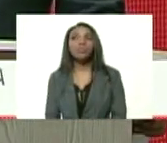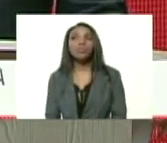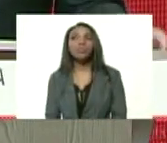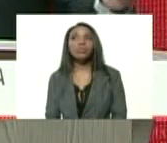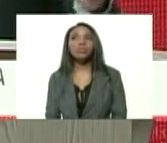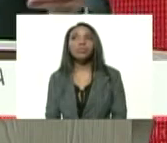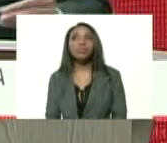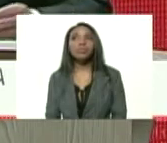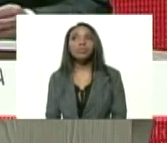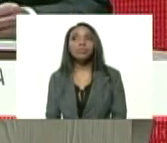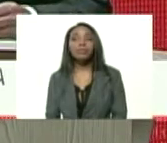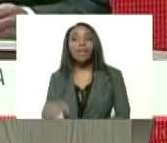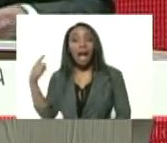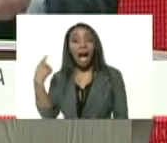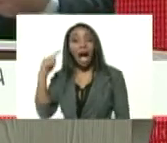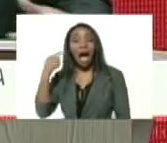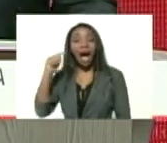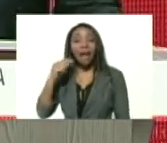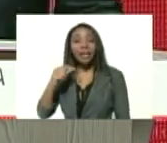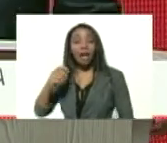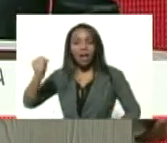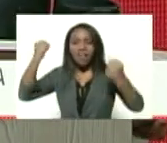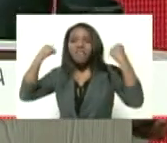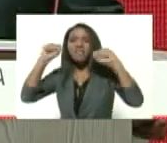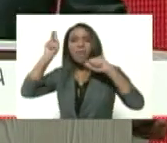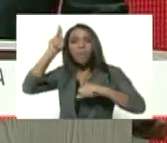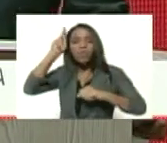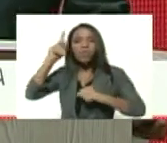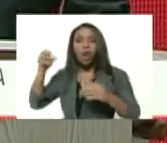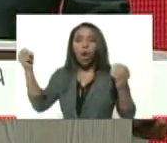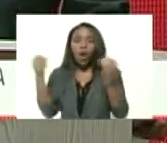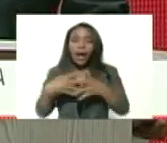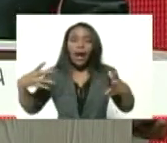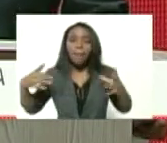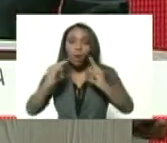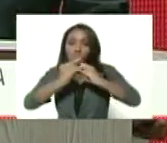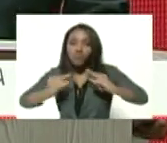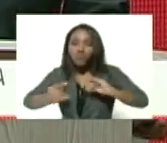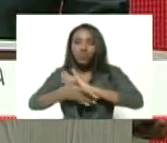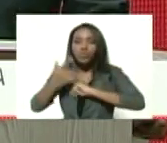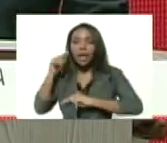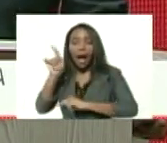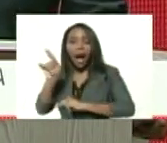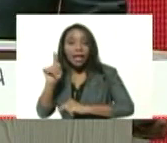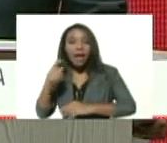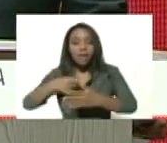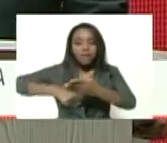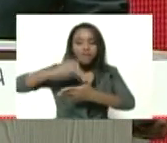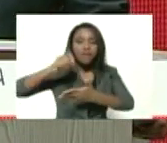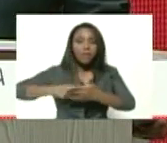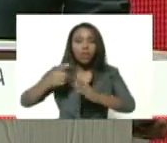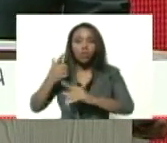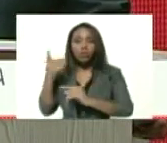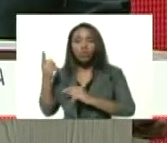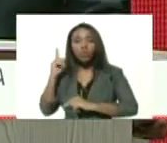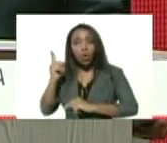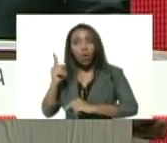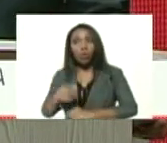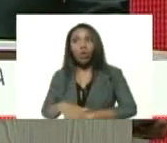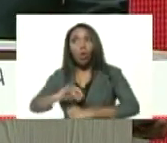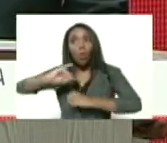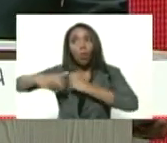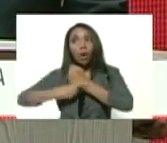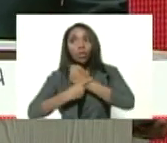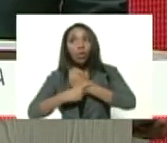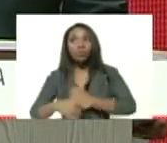Que él tiene entrenadores norteamericanos en los campos y que hay un contrato firmado por Juan